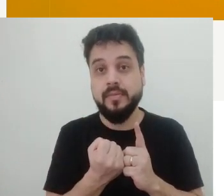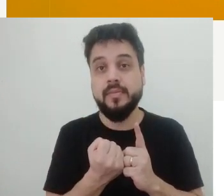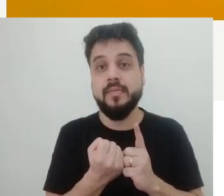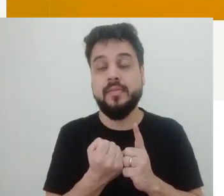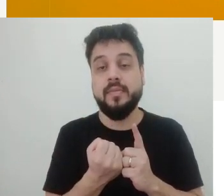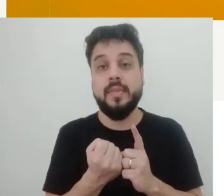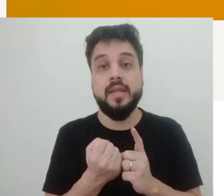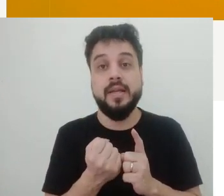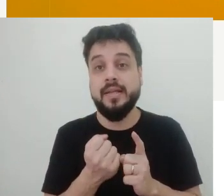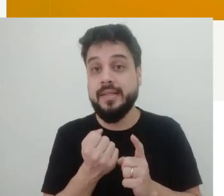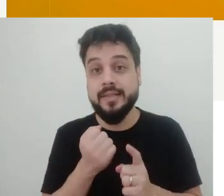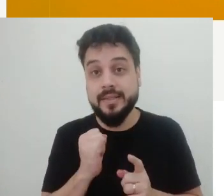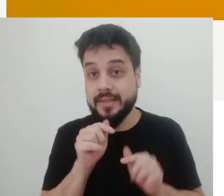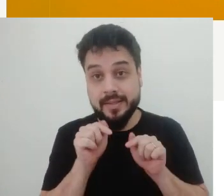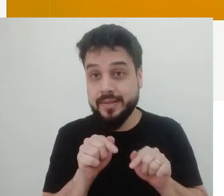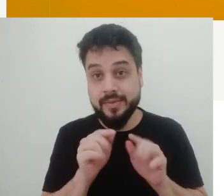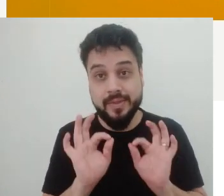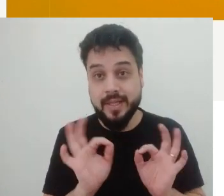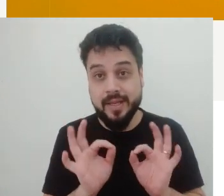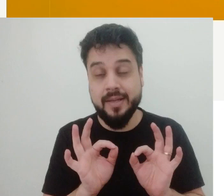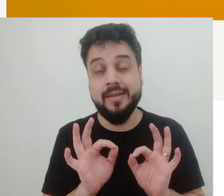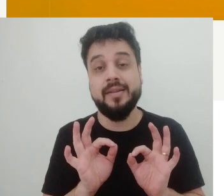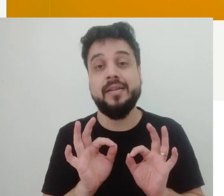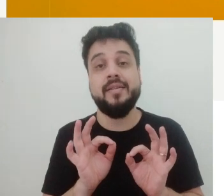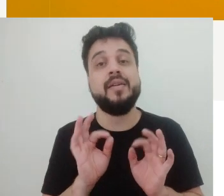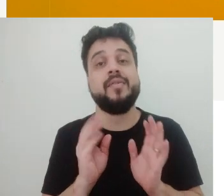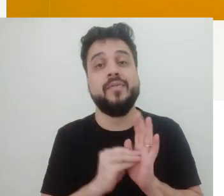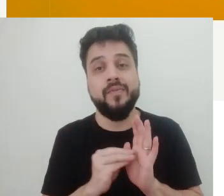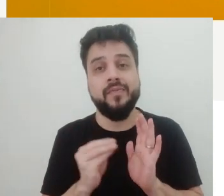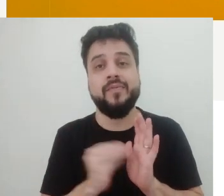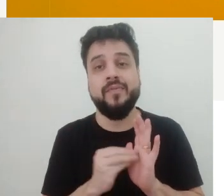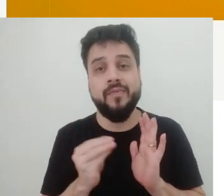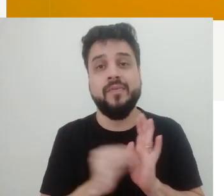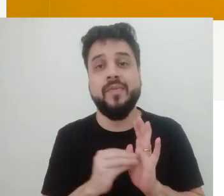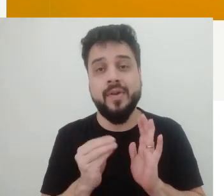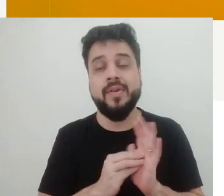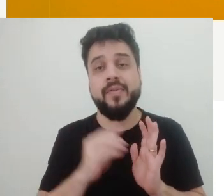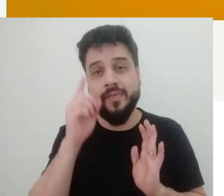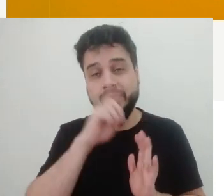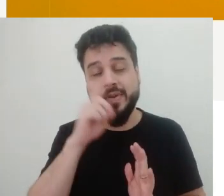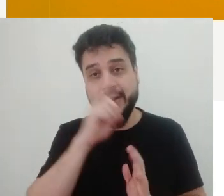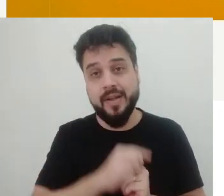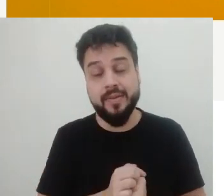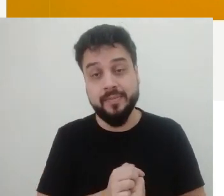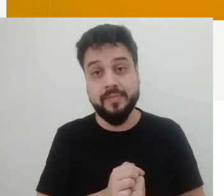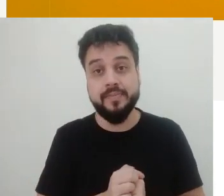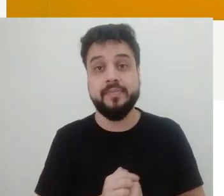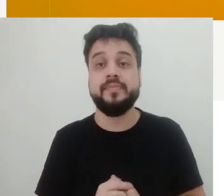lentamente, paulatinamente, en comprender el lenguaje, los conceptos